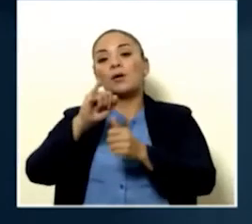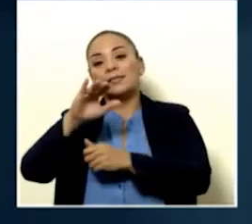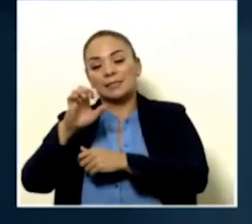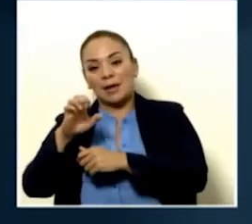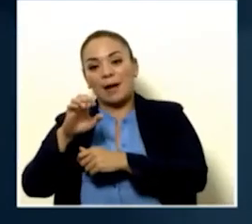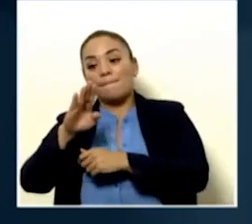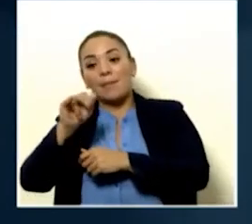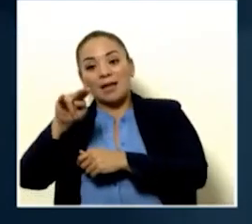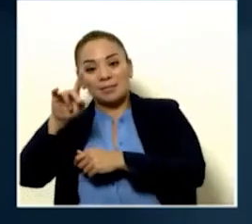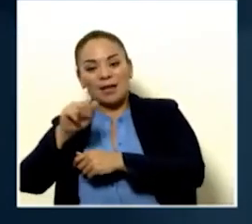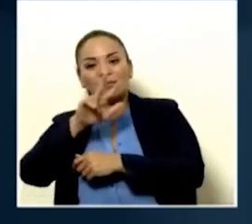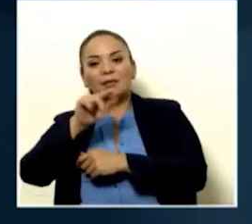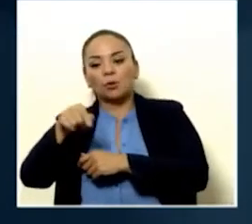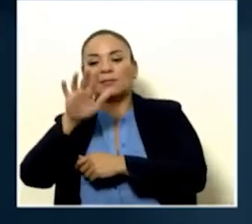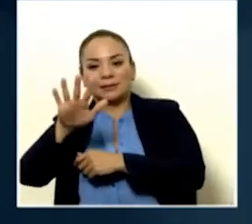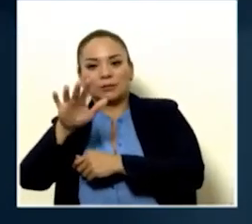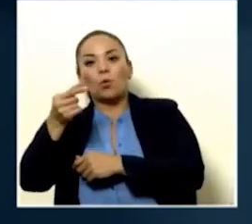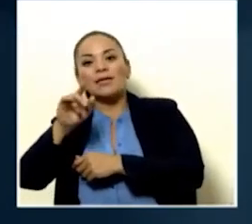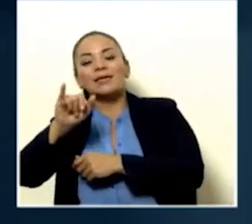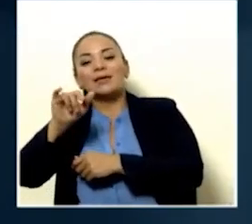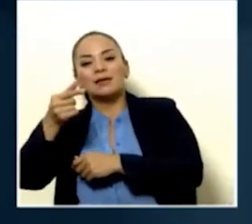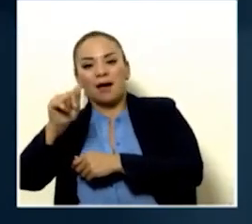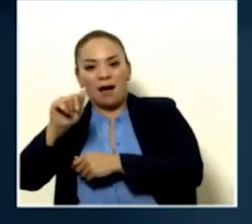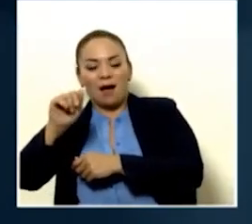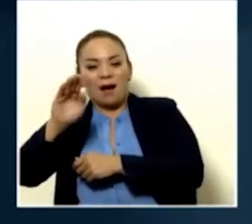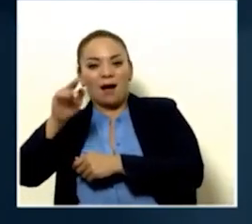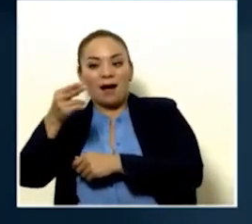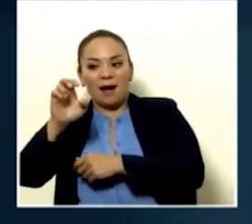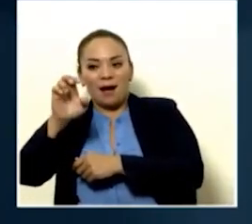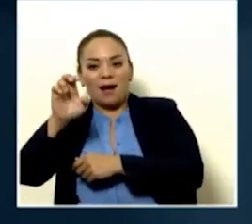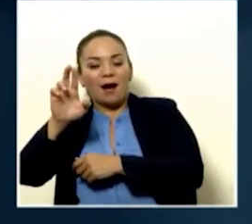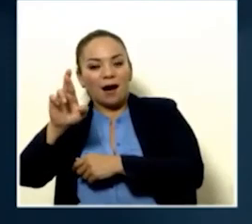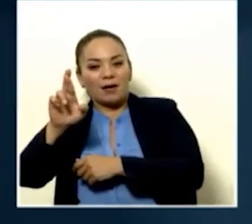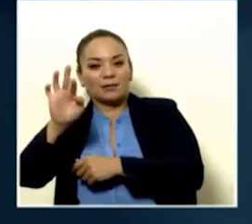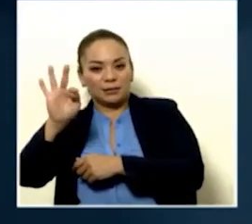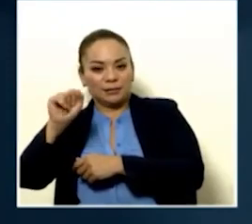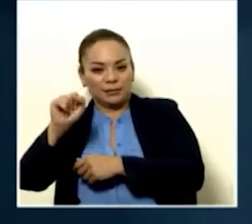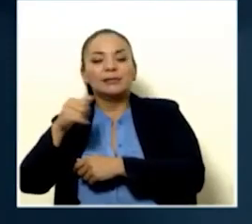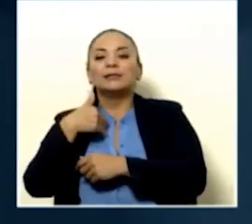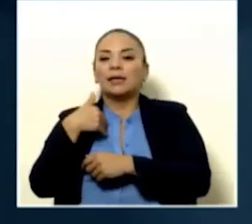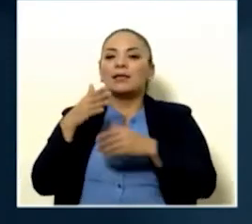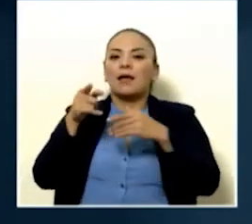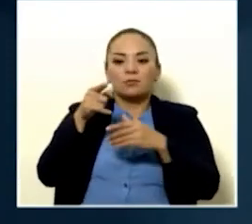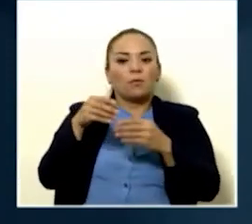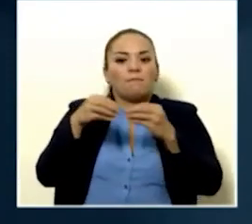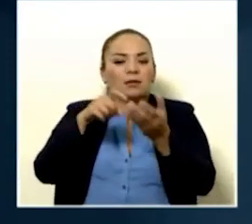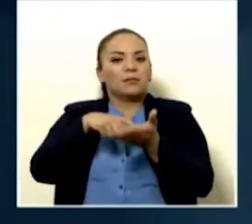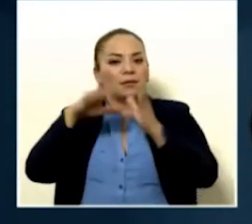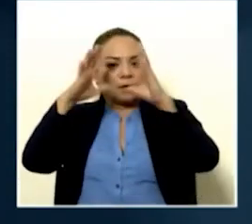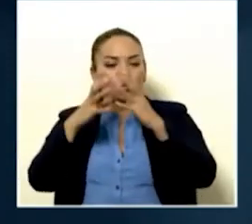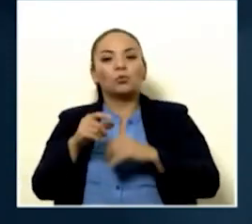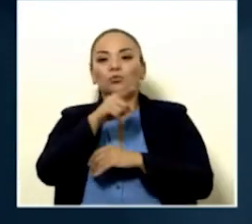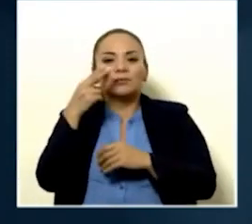de 3.5 gigahertz, que es la banda que a nivel internacional tiene mayor demanda y es la que